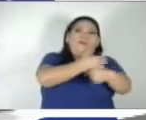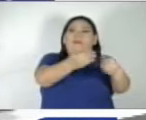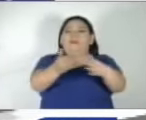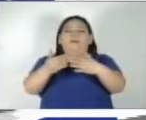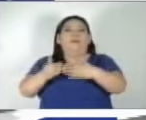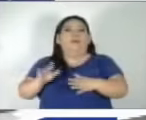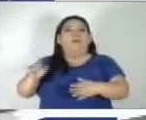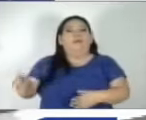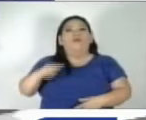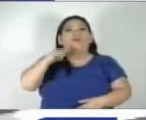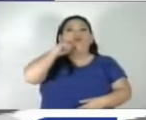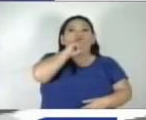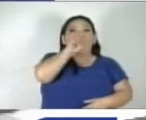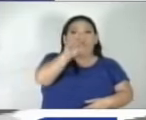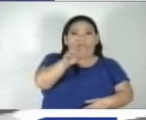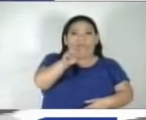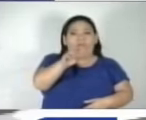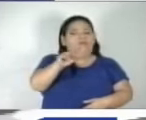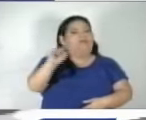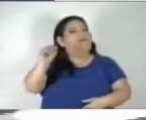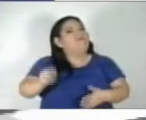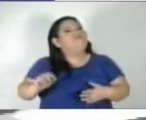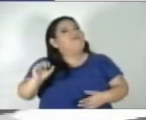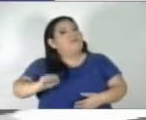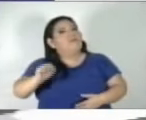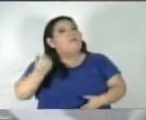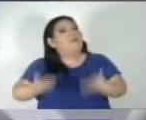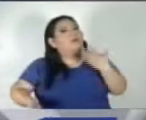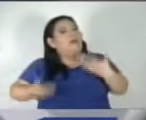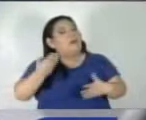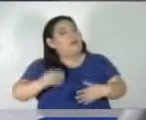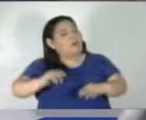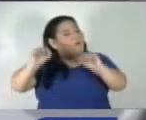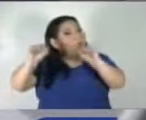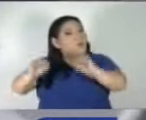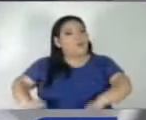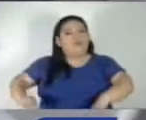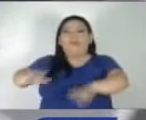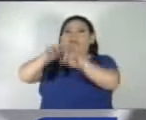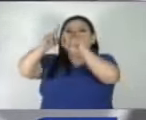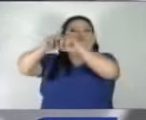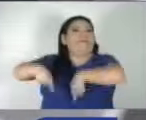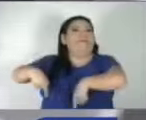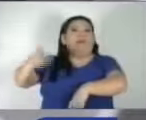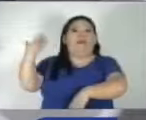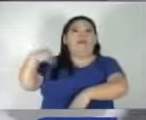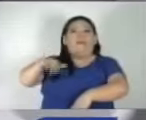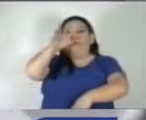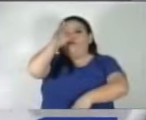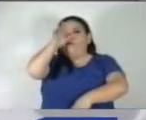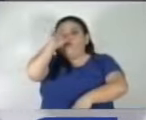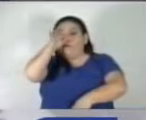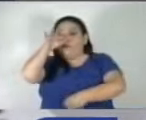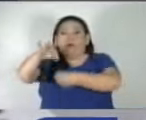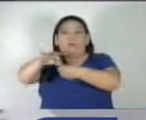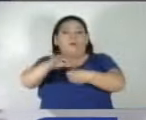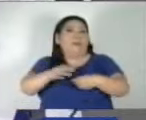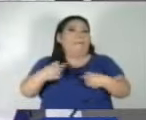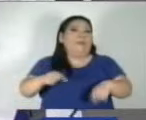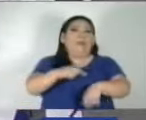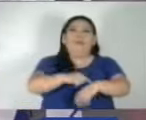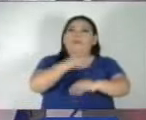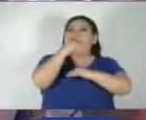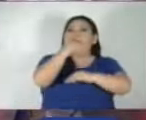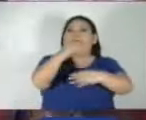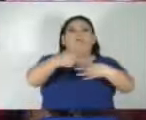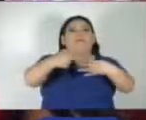colegiado y partidos opositores, el FMLN no descartó pedir la nulidad de las elecciones,